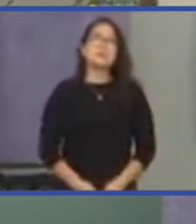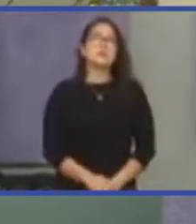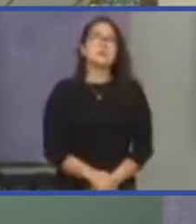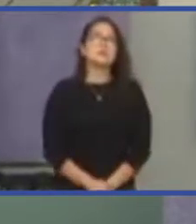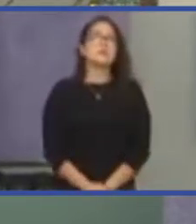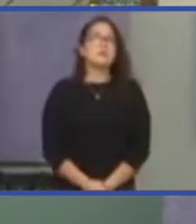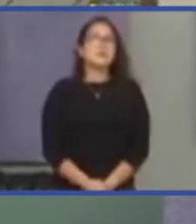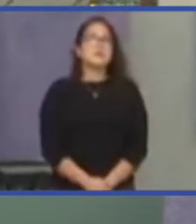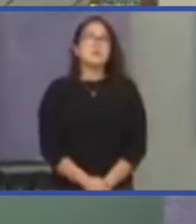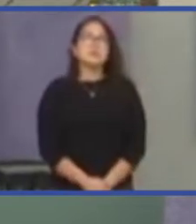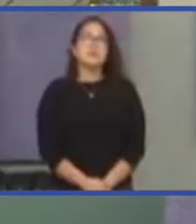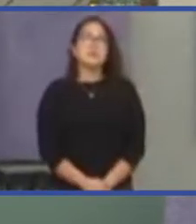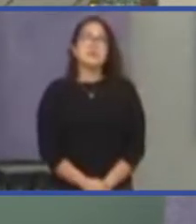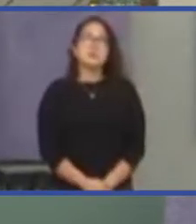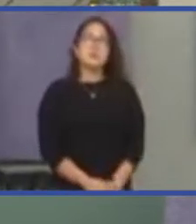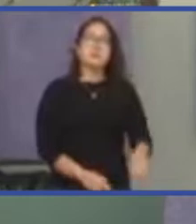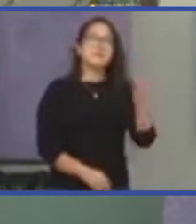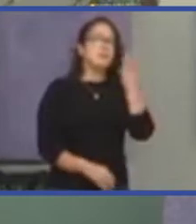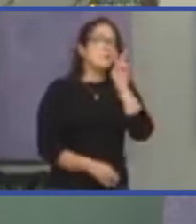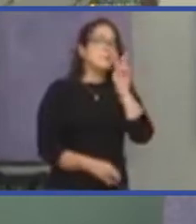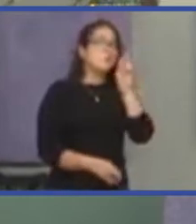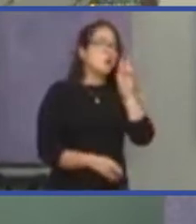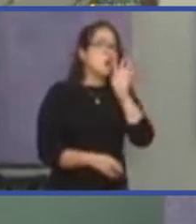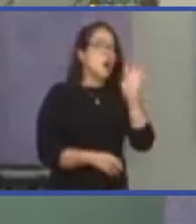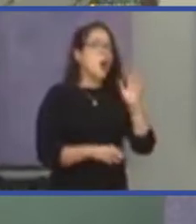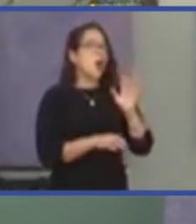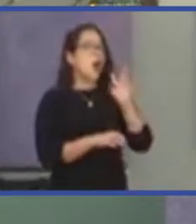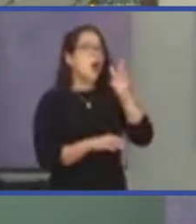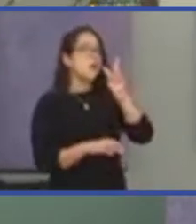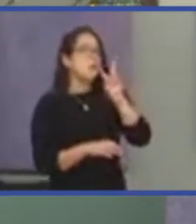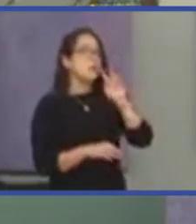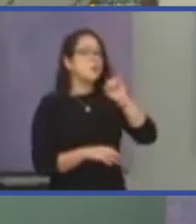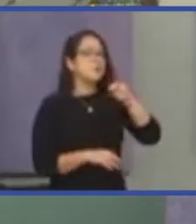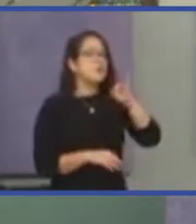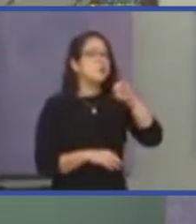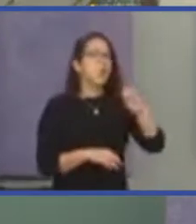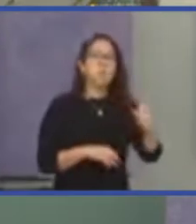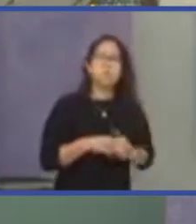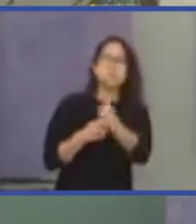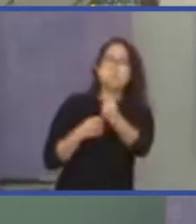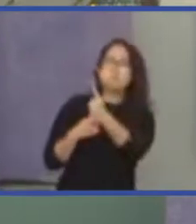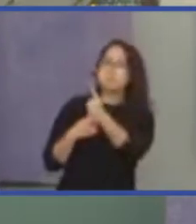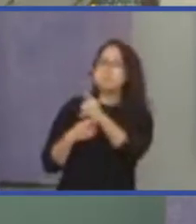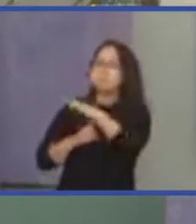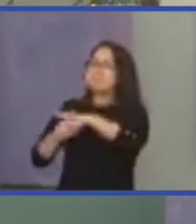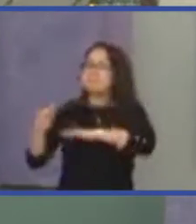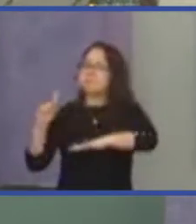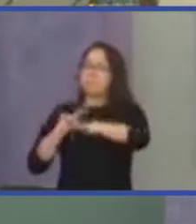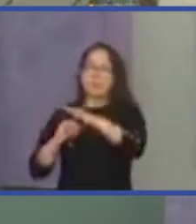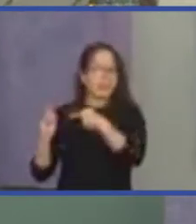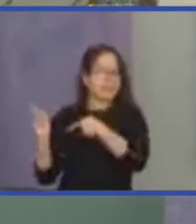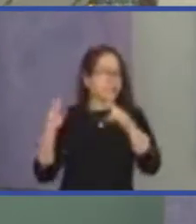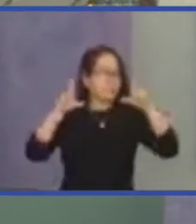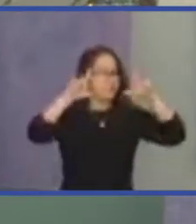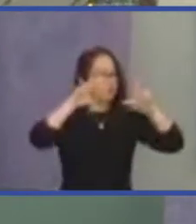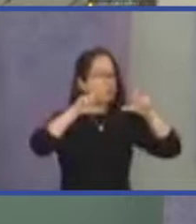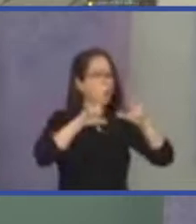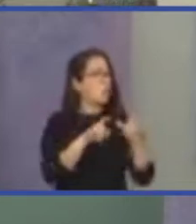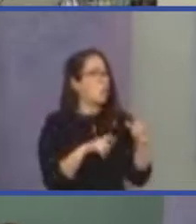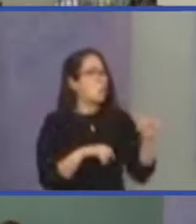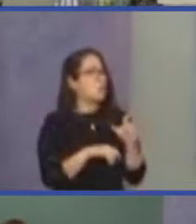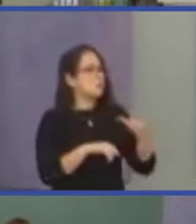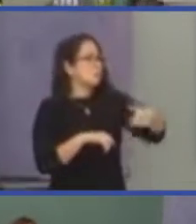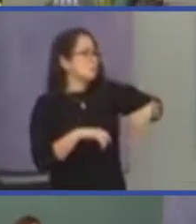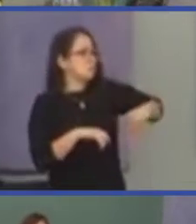Vamos a intentar encontrar el infinito en nuestro mundo. Esta es una foto que tomé hace un par de días del